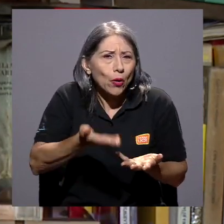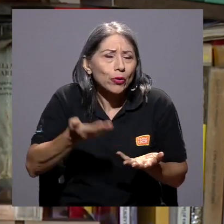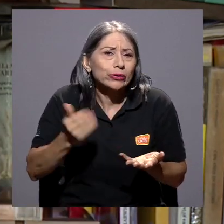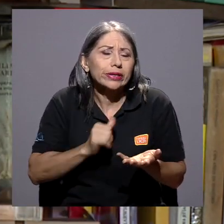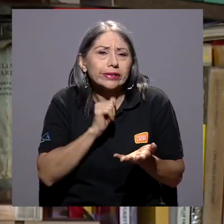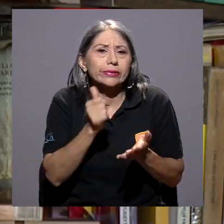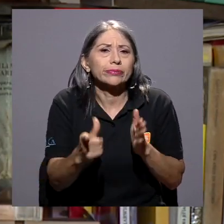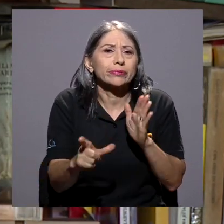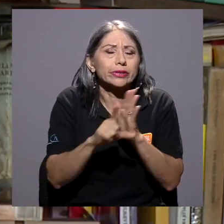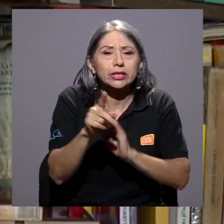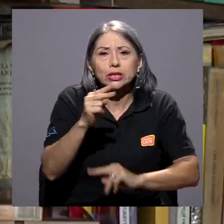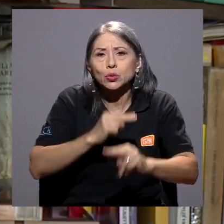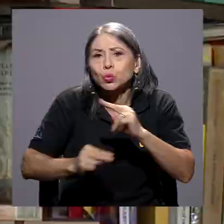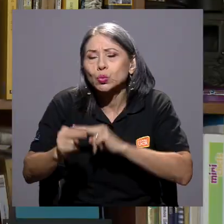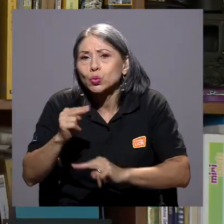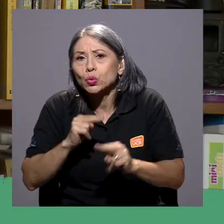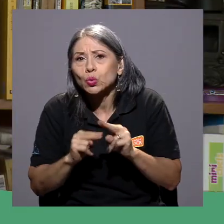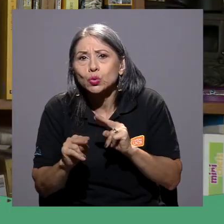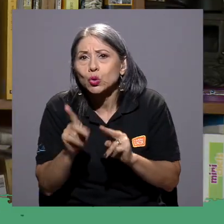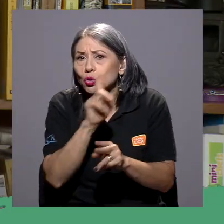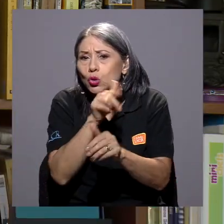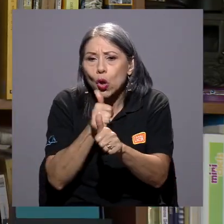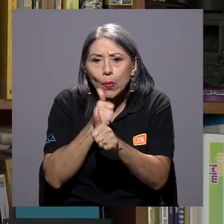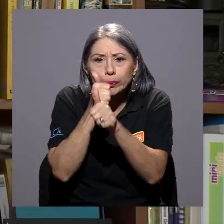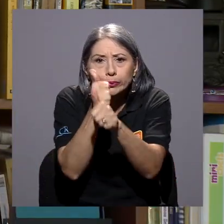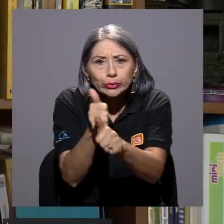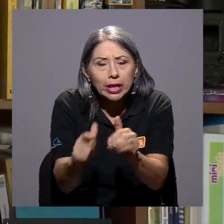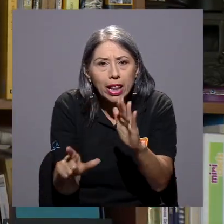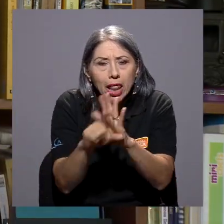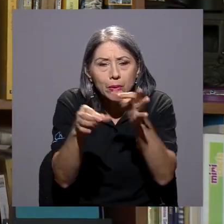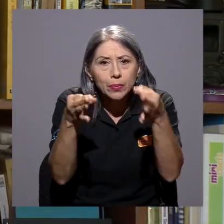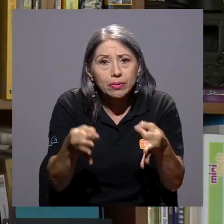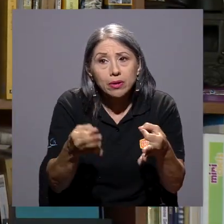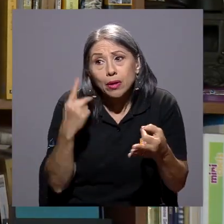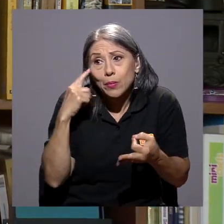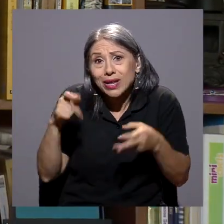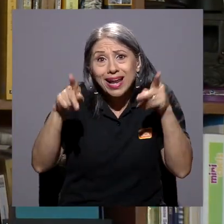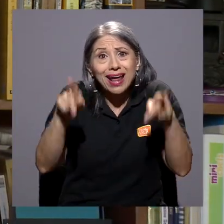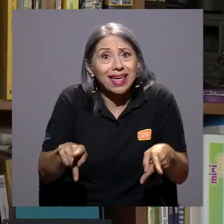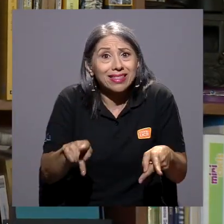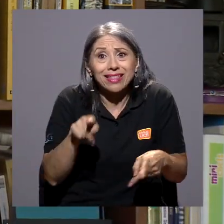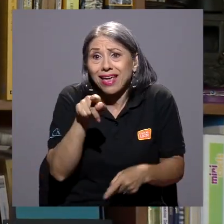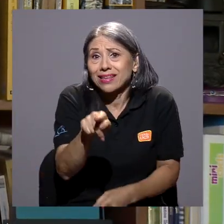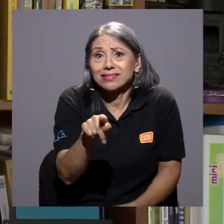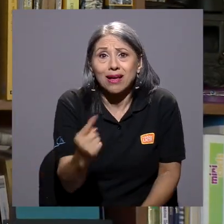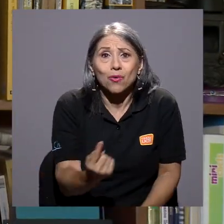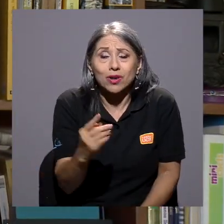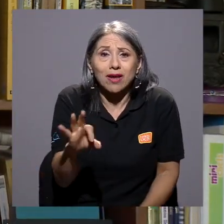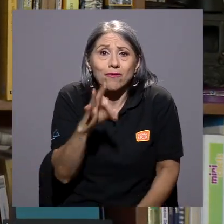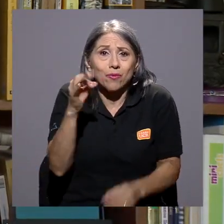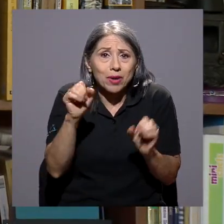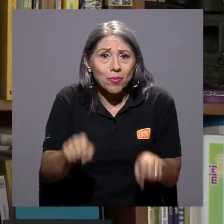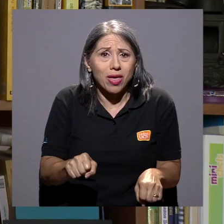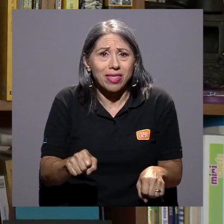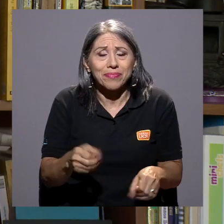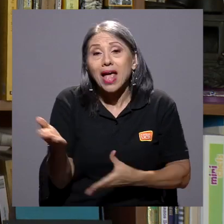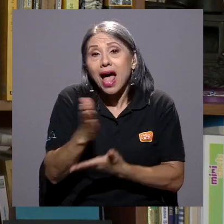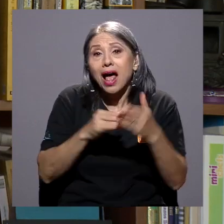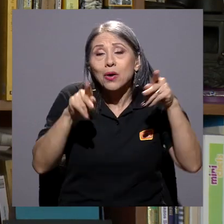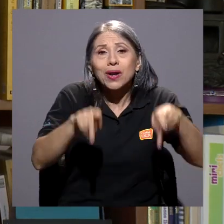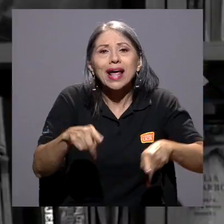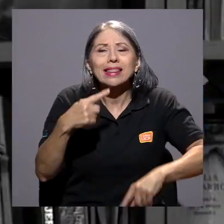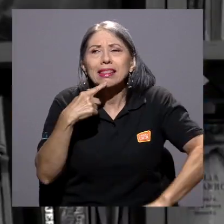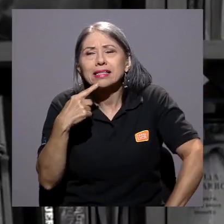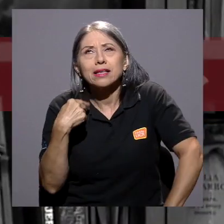delitos o comercios ilícitos, ¿verdad? Porque bueno, es la manera verdaderamente que tiene la gente, no es gente que dice, bueno, yo